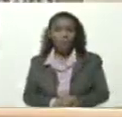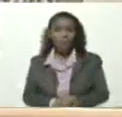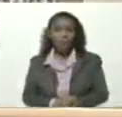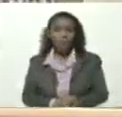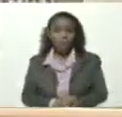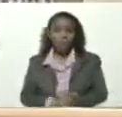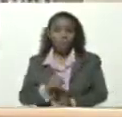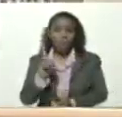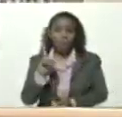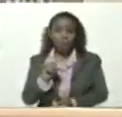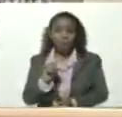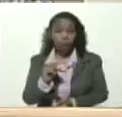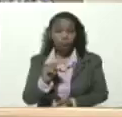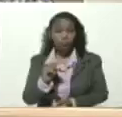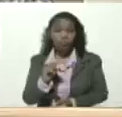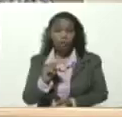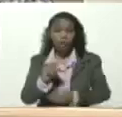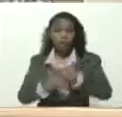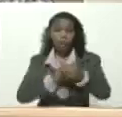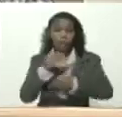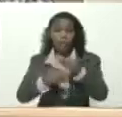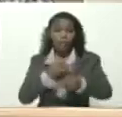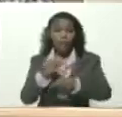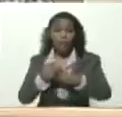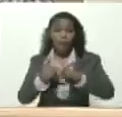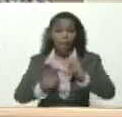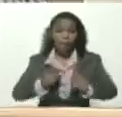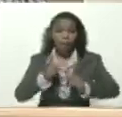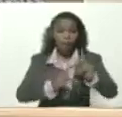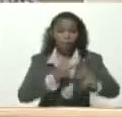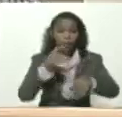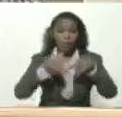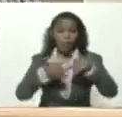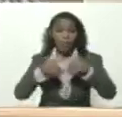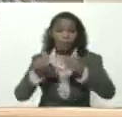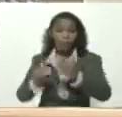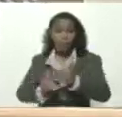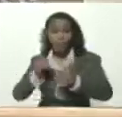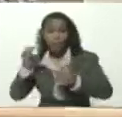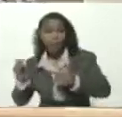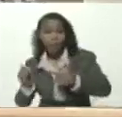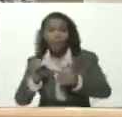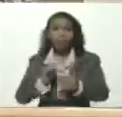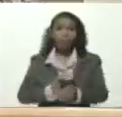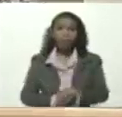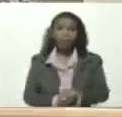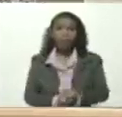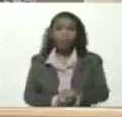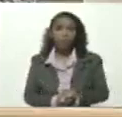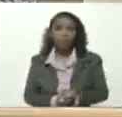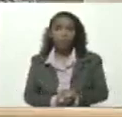Incluso las que se realizan durante el proceso de votación y después del proceso.